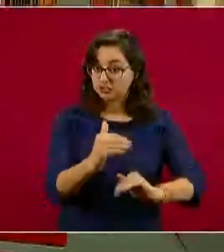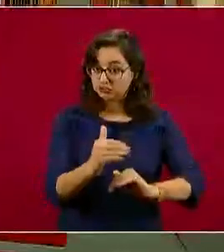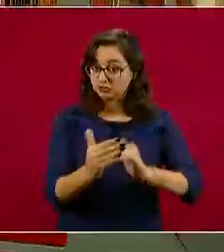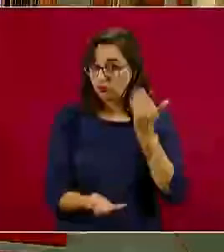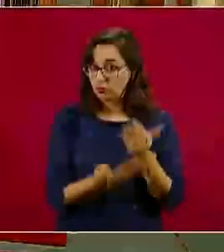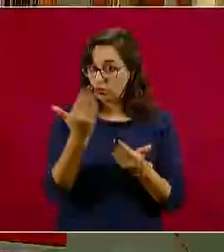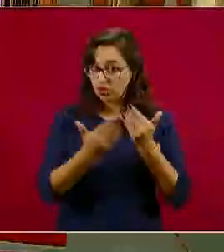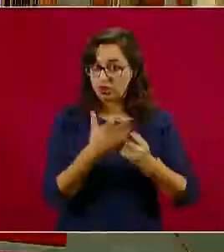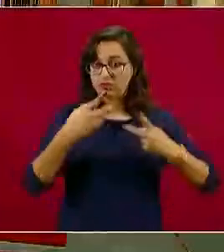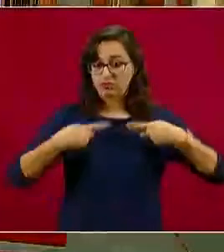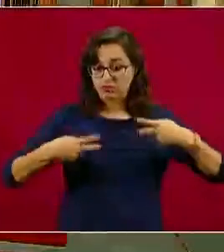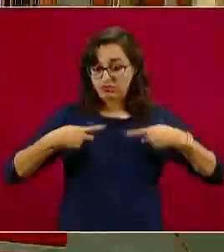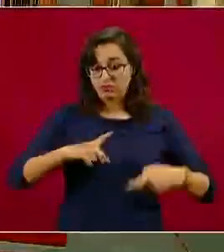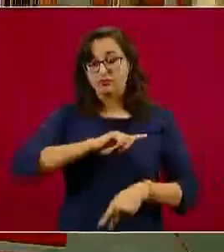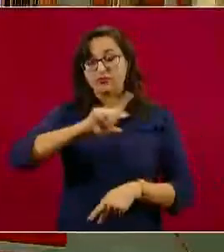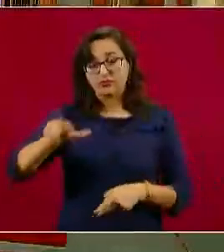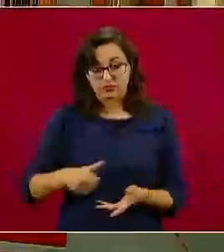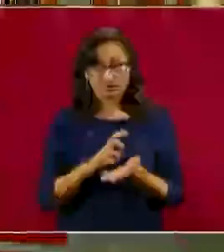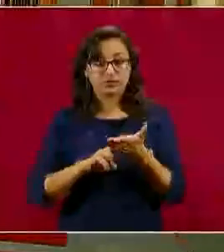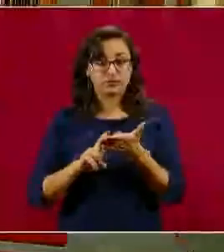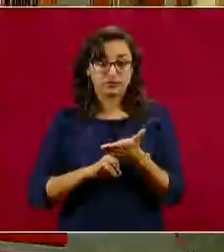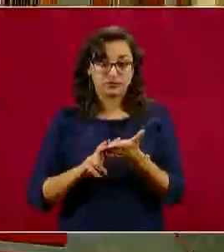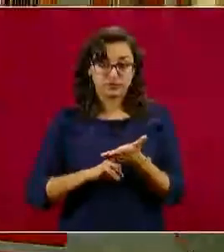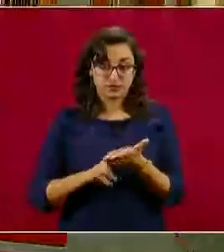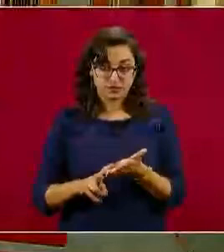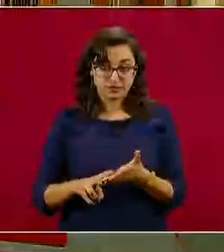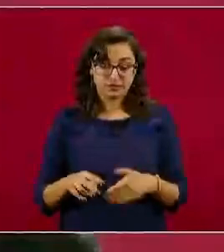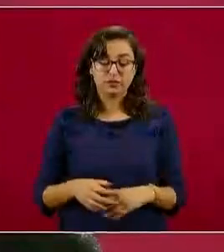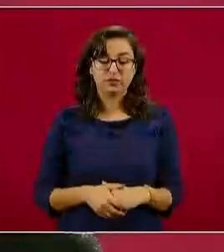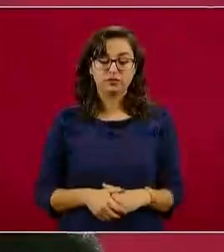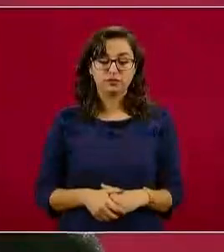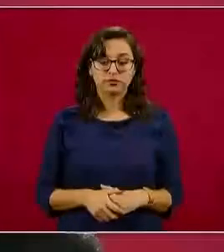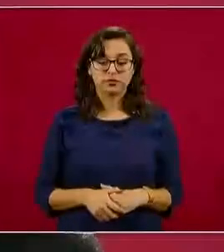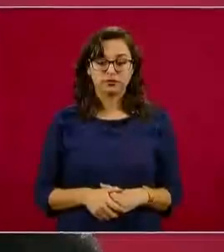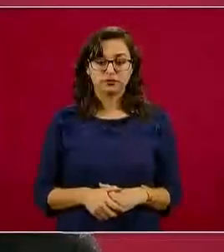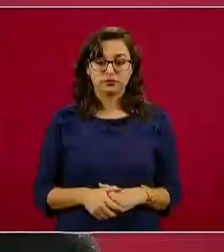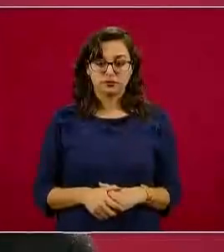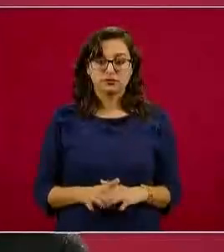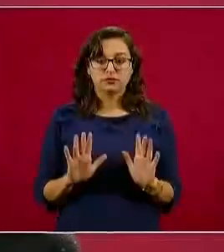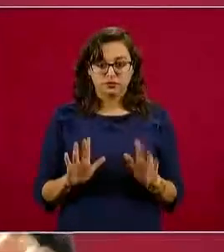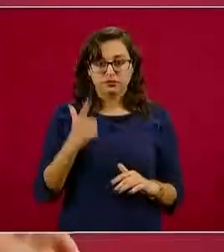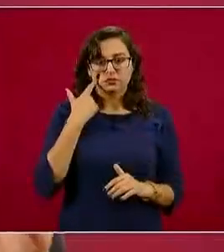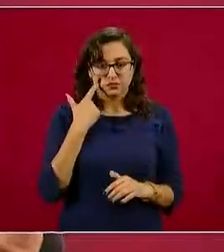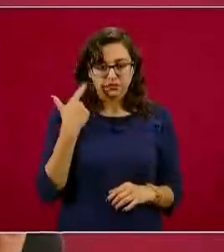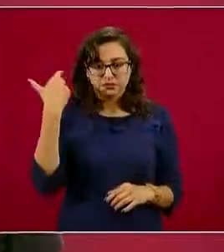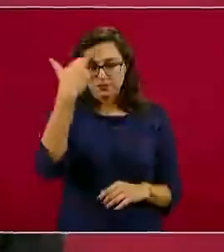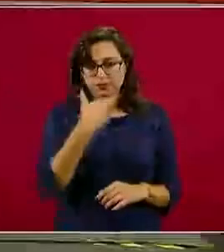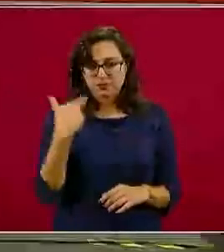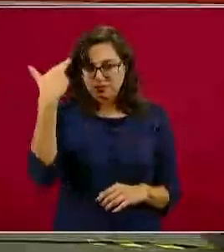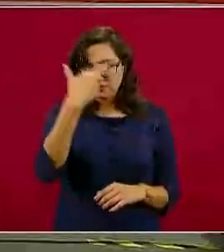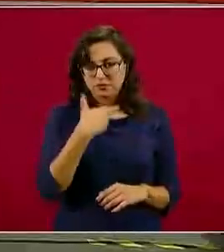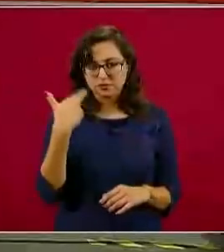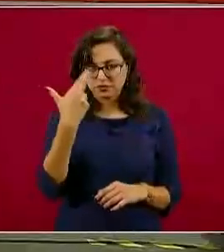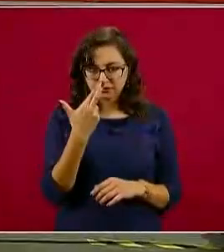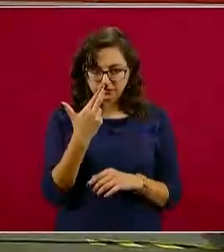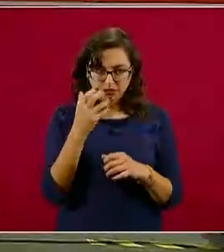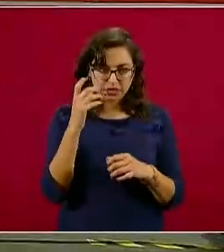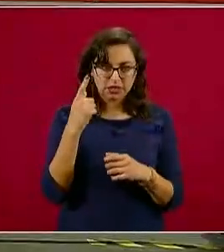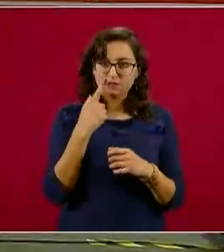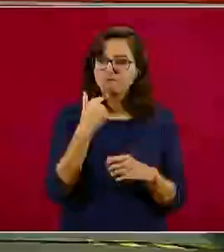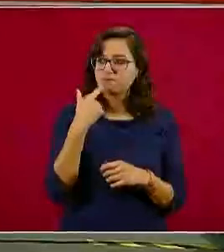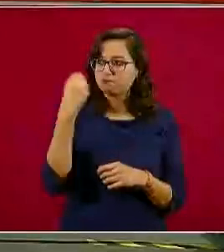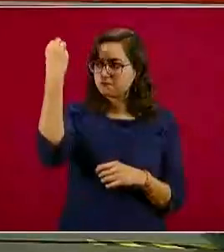y posteriormente solo en el verde. Y vamos a estar revisando el momento de cambio de los